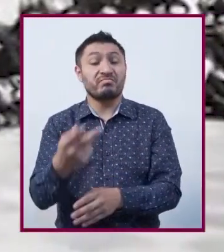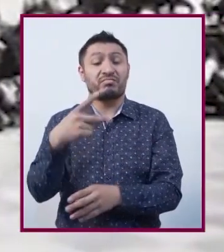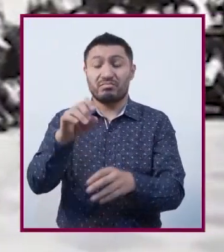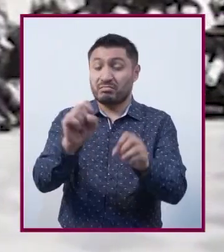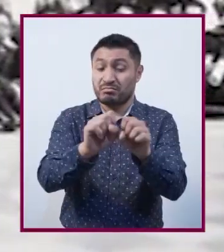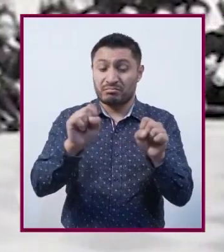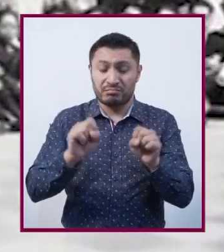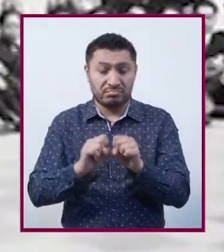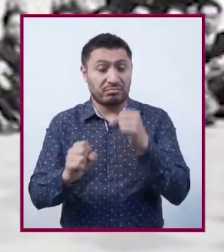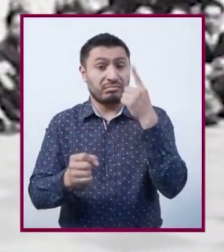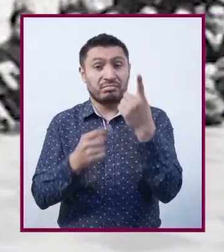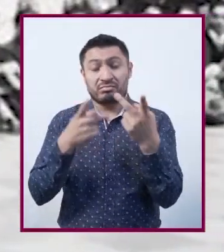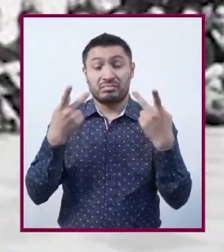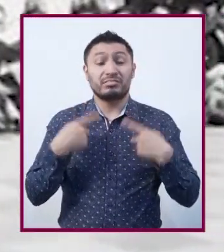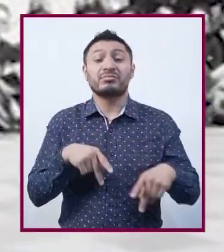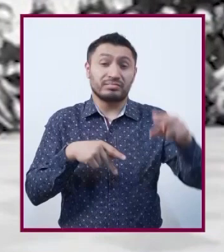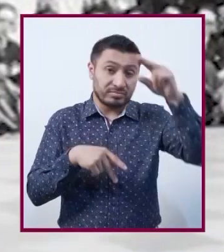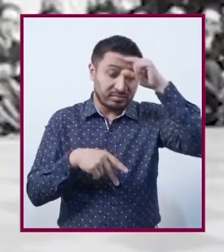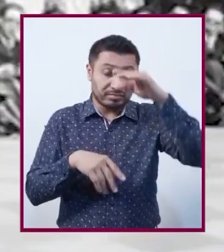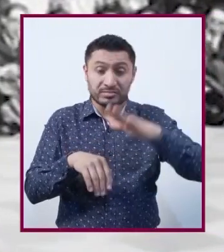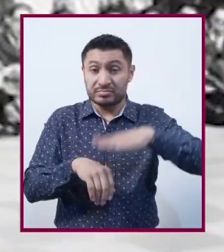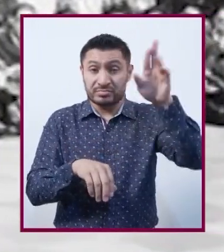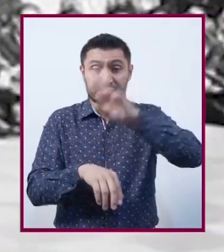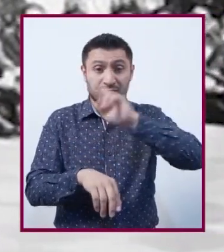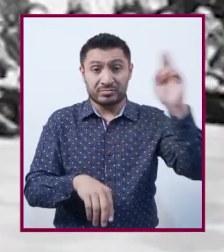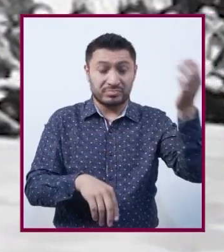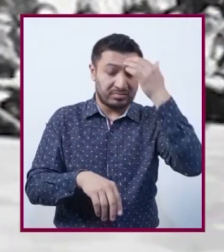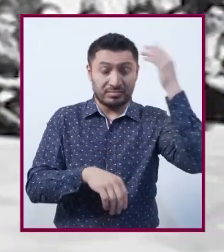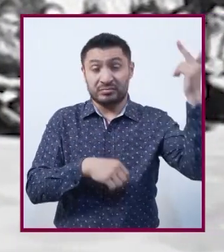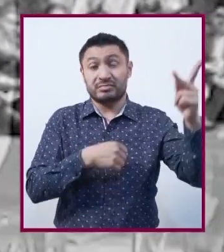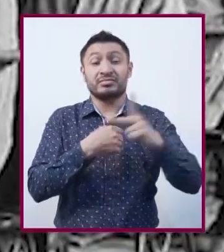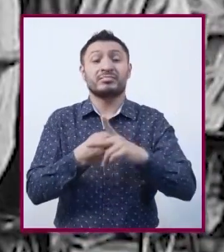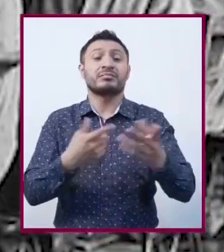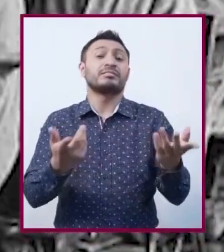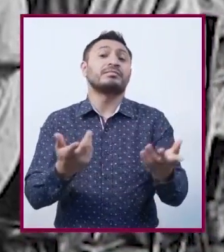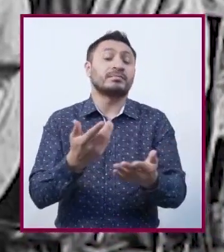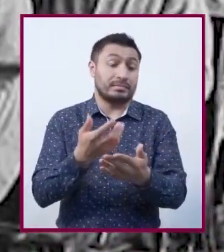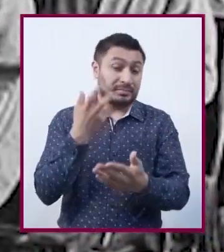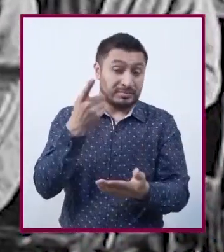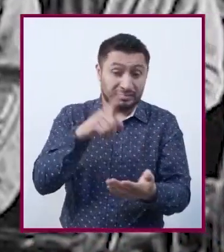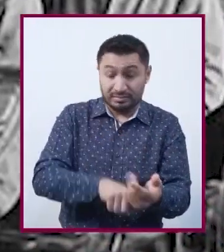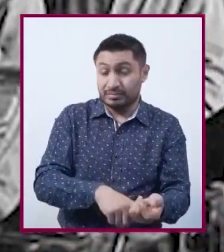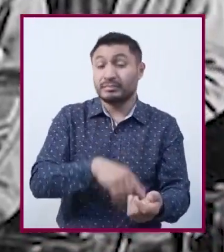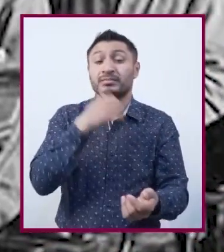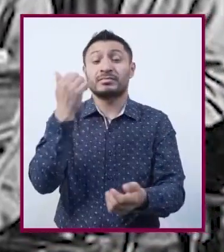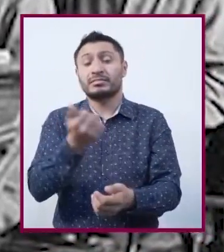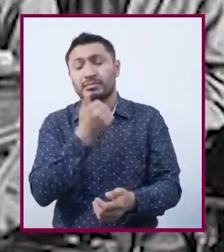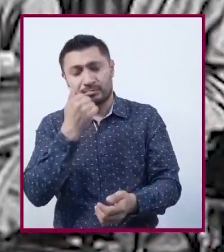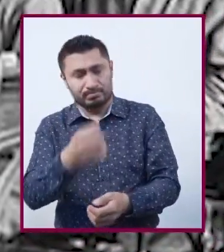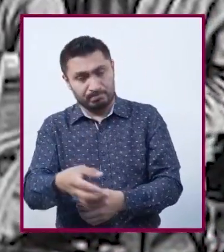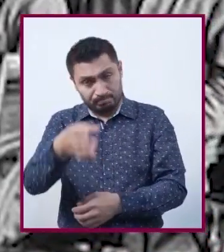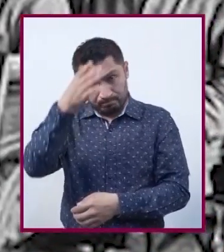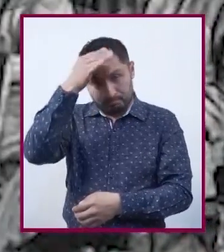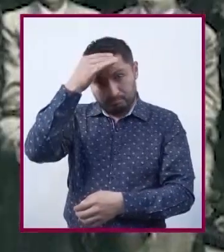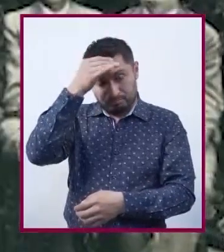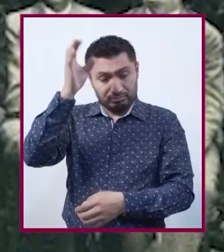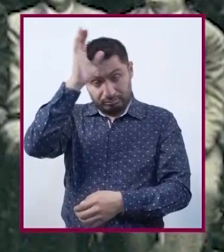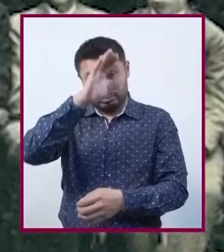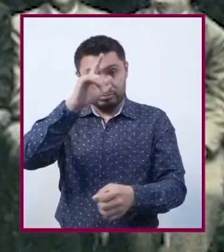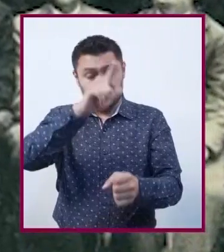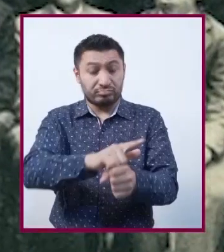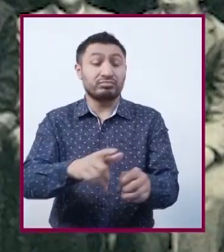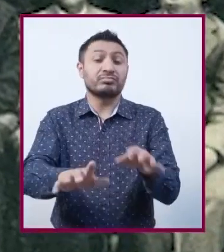aulas pasaron algunos de los intelectuales más reconocidos del país, pues en ella el estudiante adquiría el bagaje